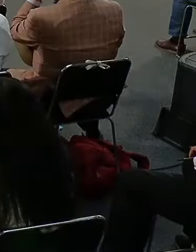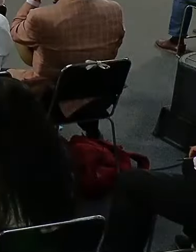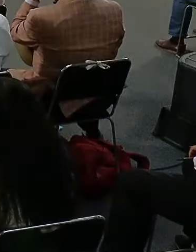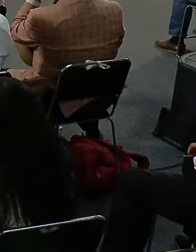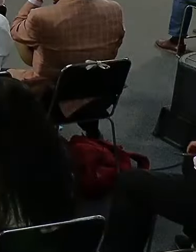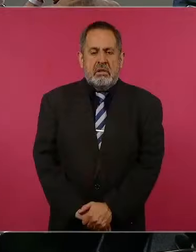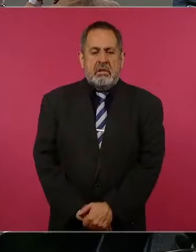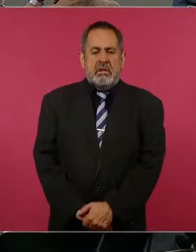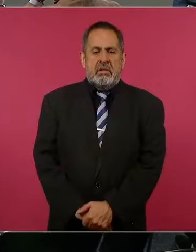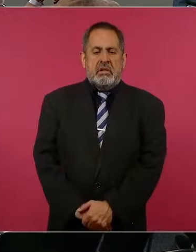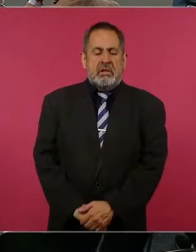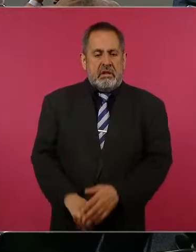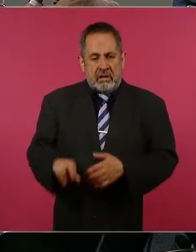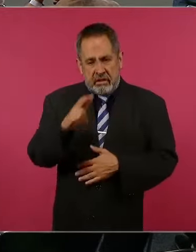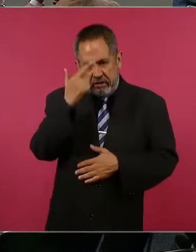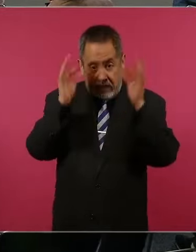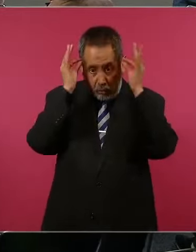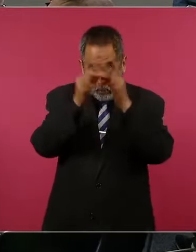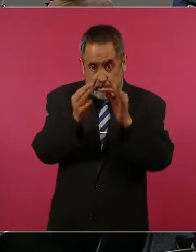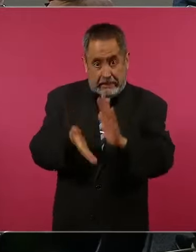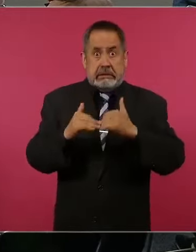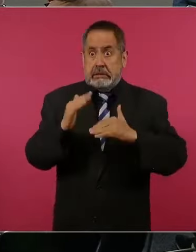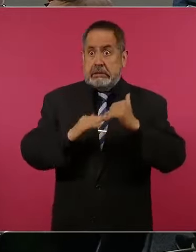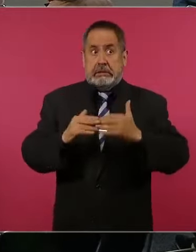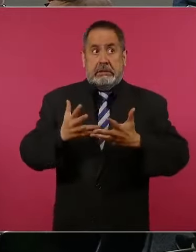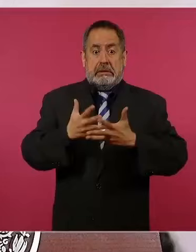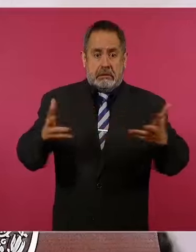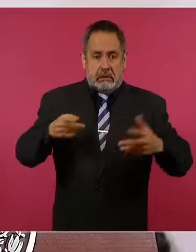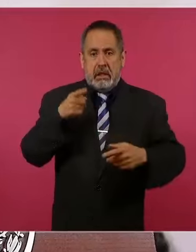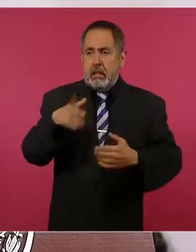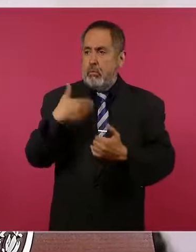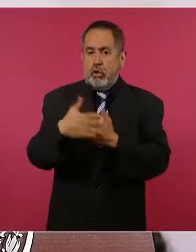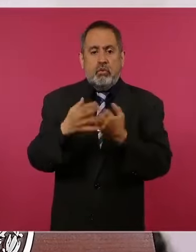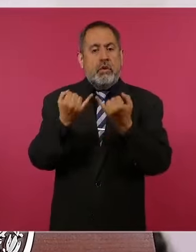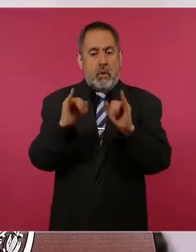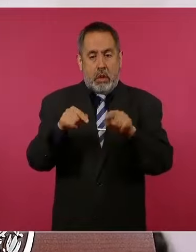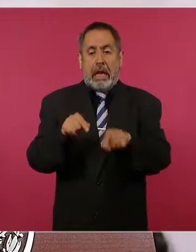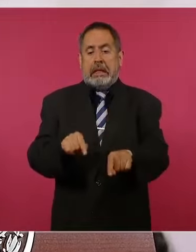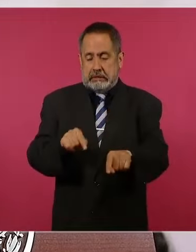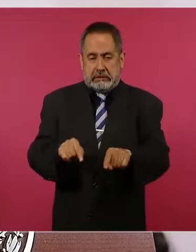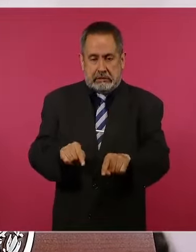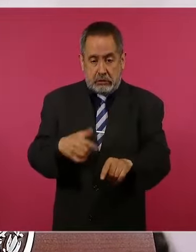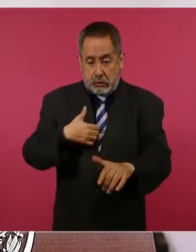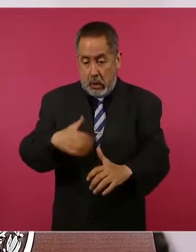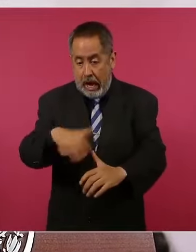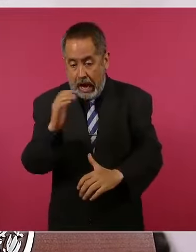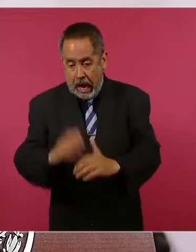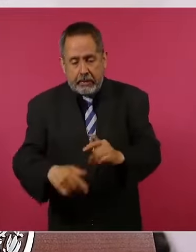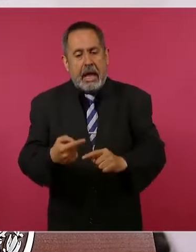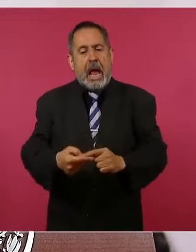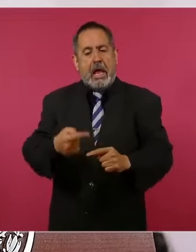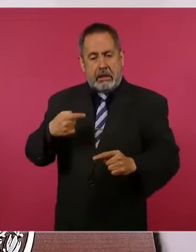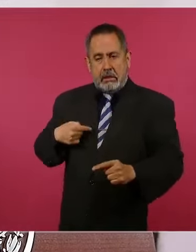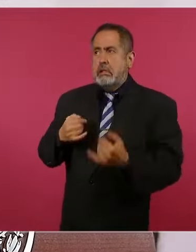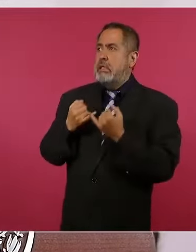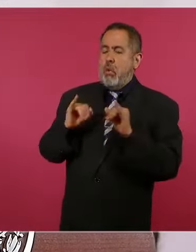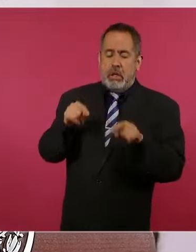estamos construyendo la aduana también y la vamos a inaugurar antes de que